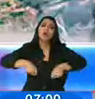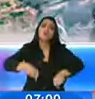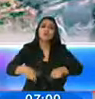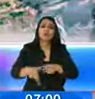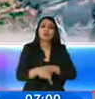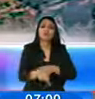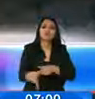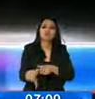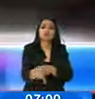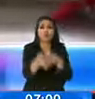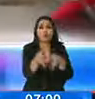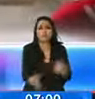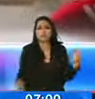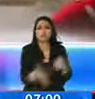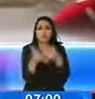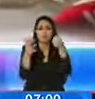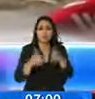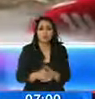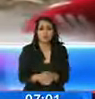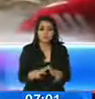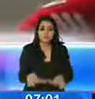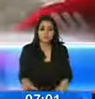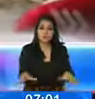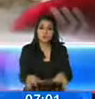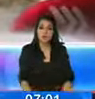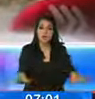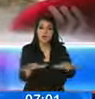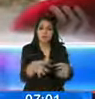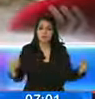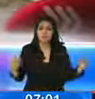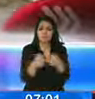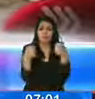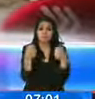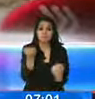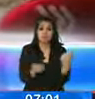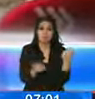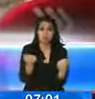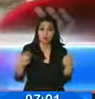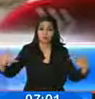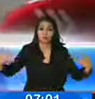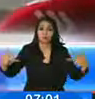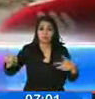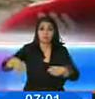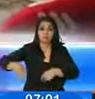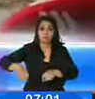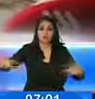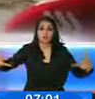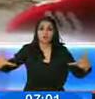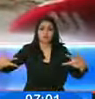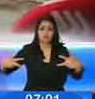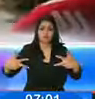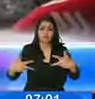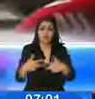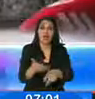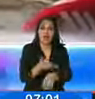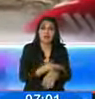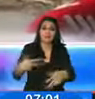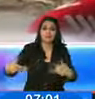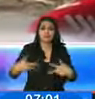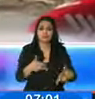encontró en la calzada. En el lugar del accidente tenemos un choque frontal. Anteriormente hubo una pérdida de carril de circulación, se